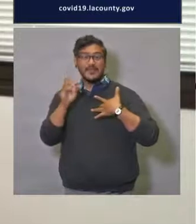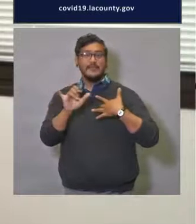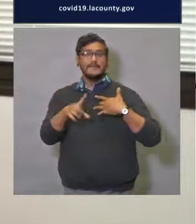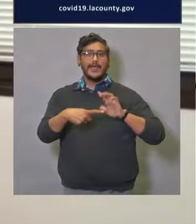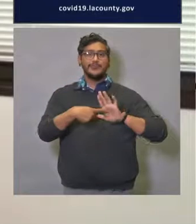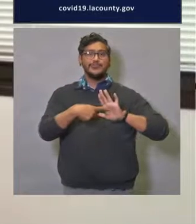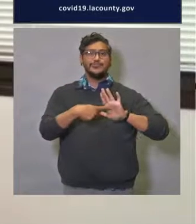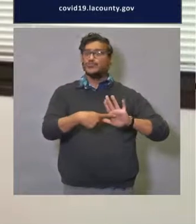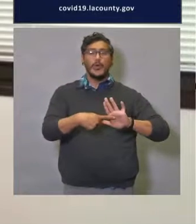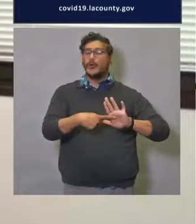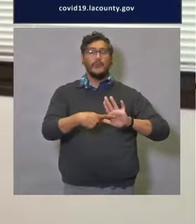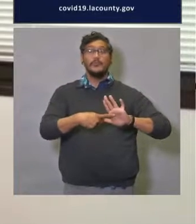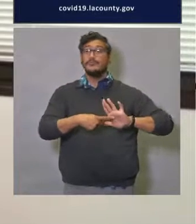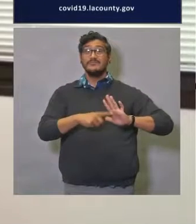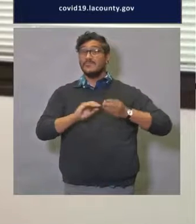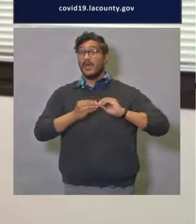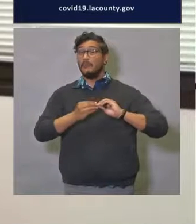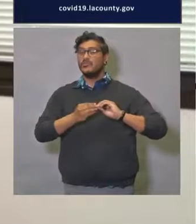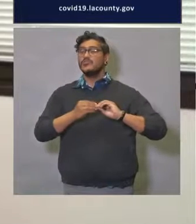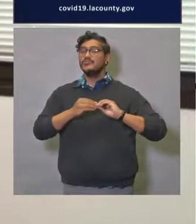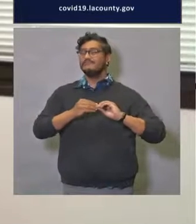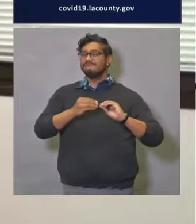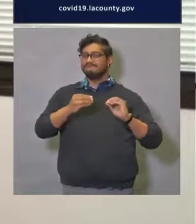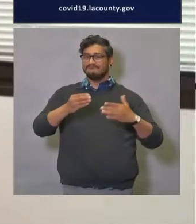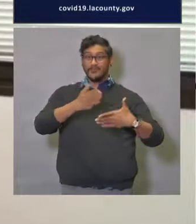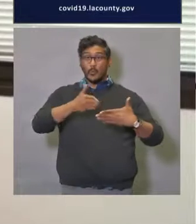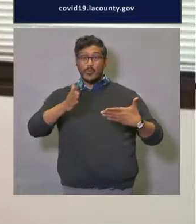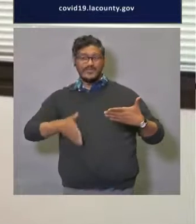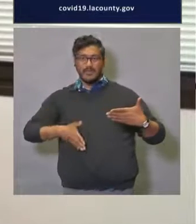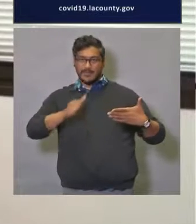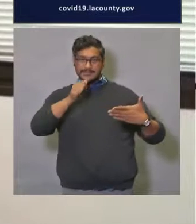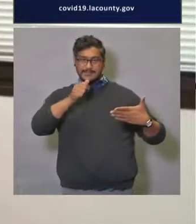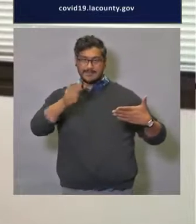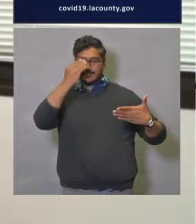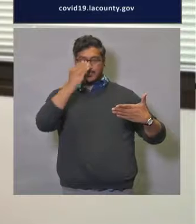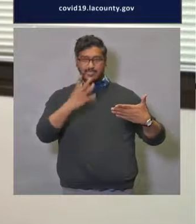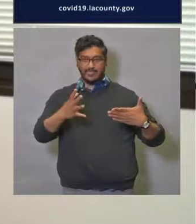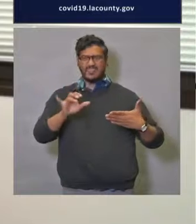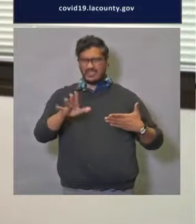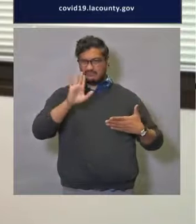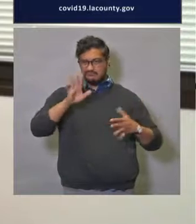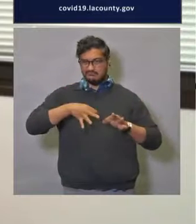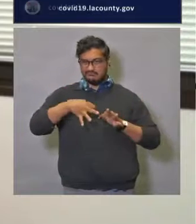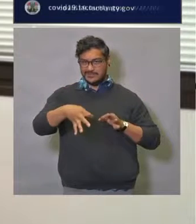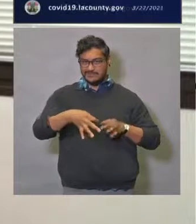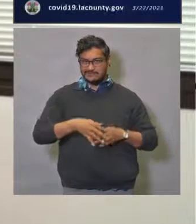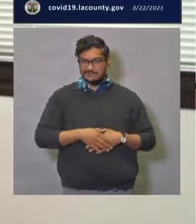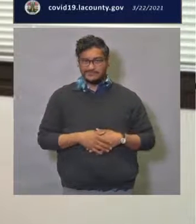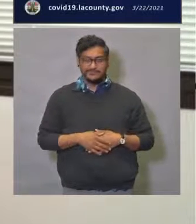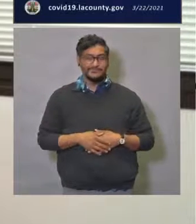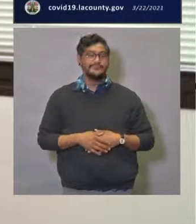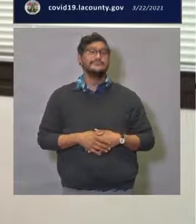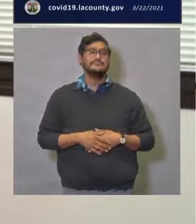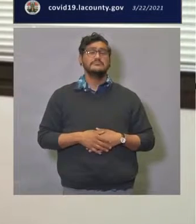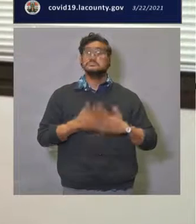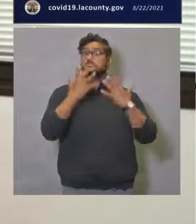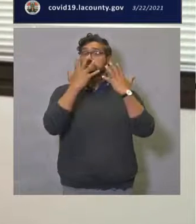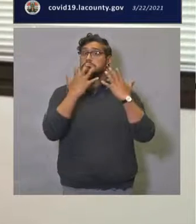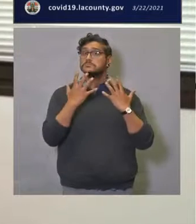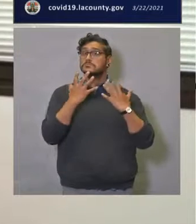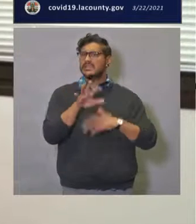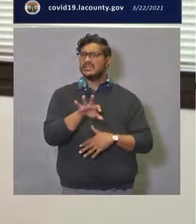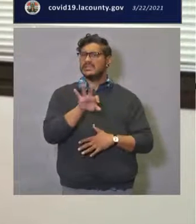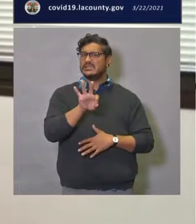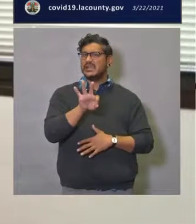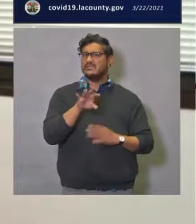el informe durante el fin de semana. First slide, please. Nos da tristeza informar